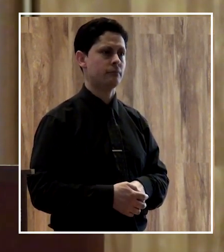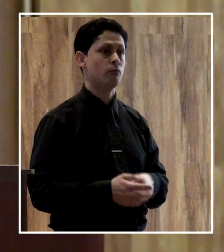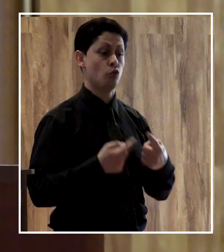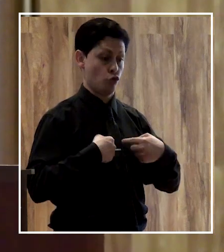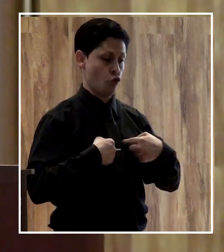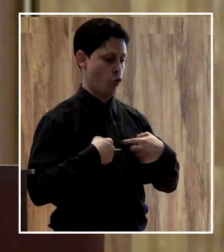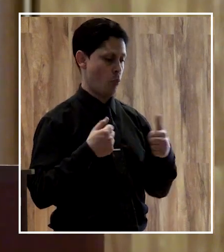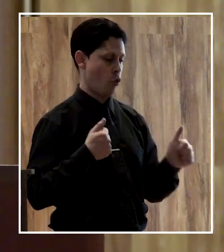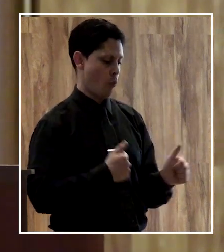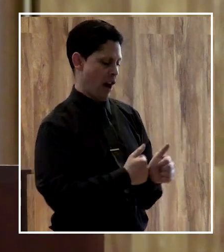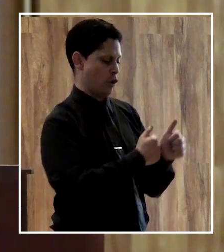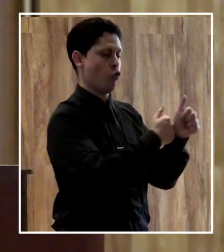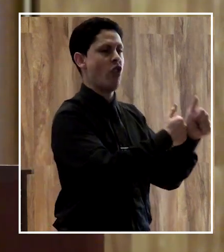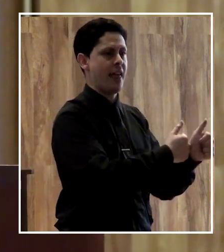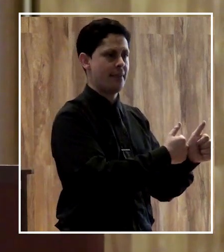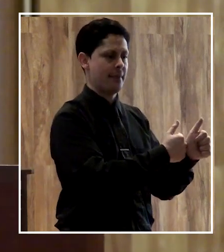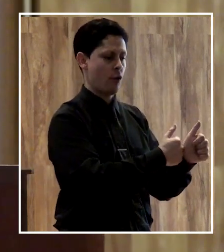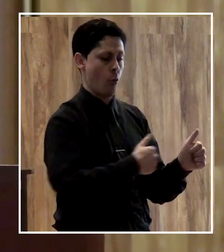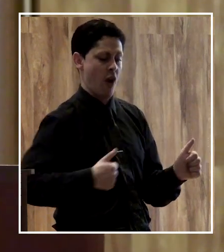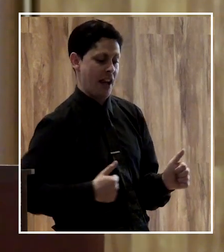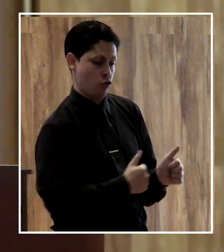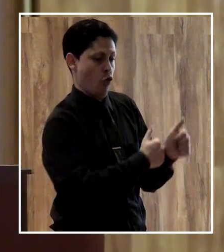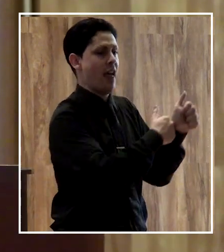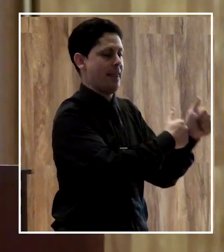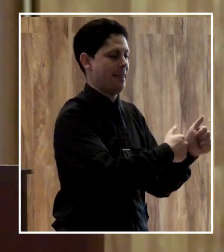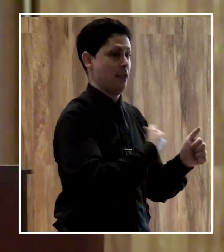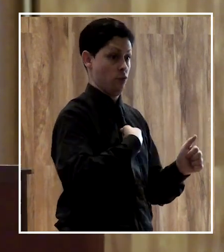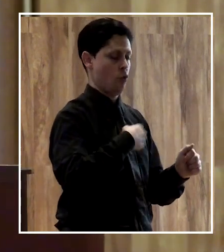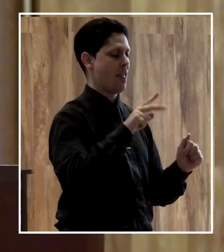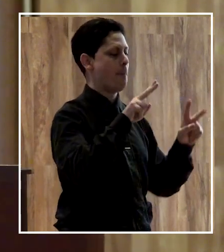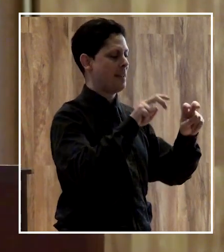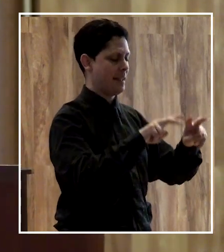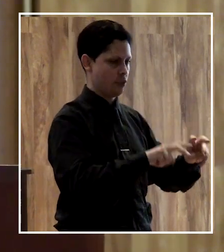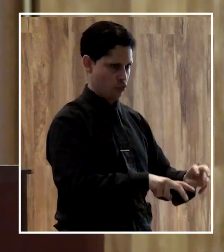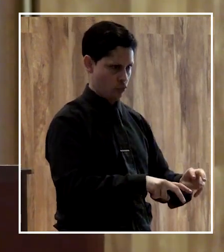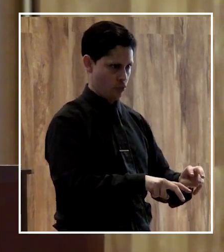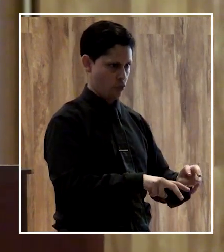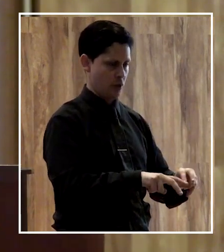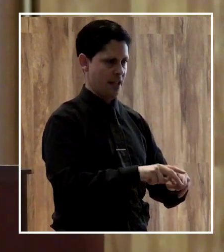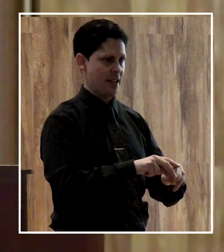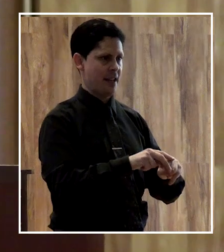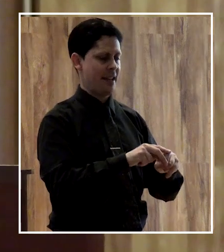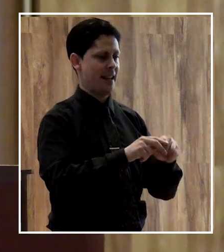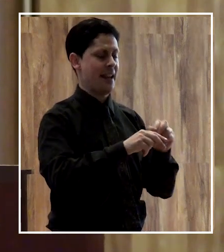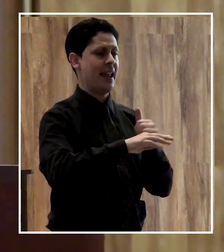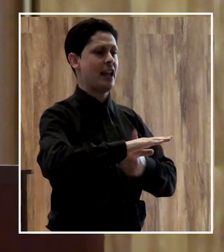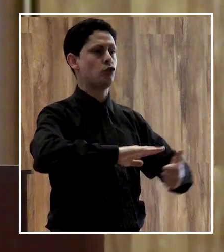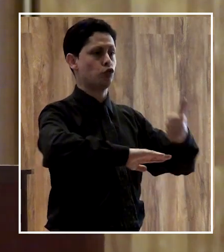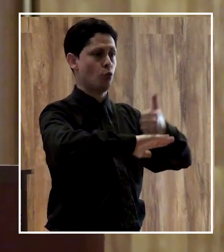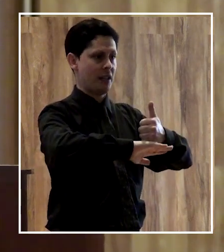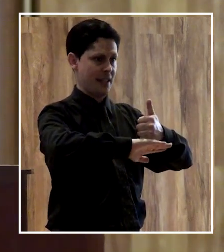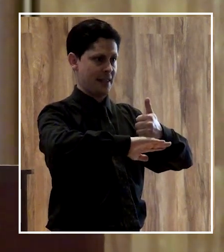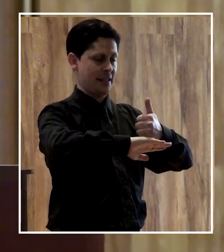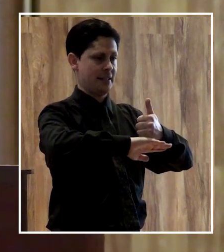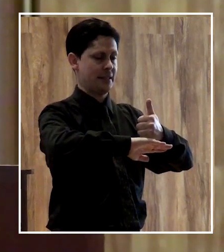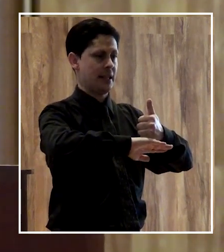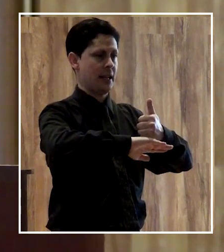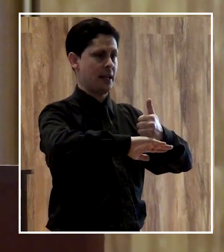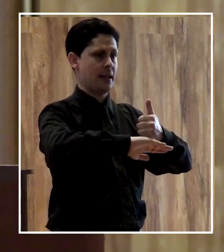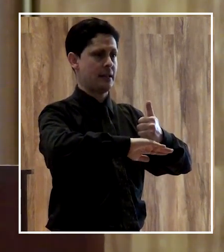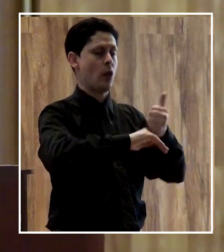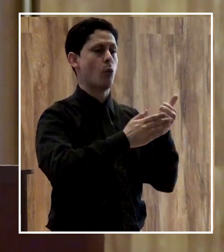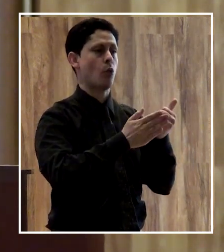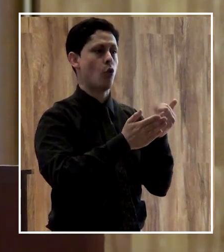como ayudante de investigaciones educacionales en la Superintendencia de